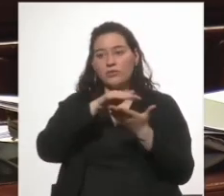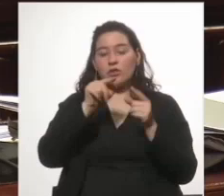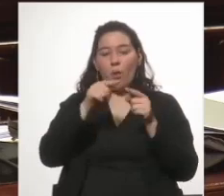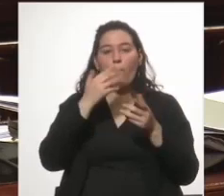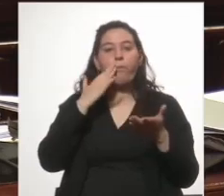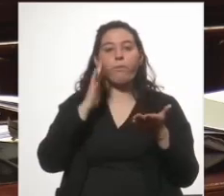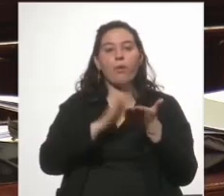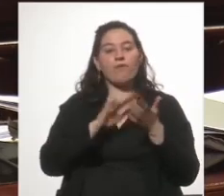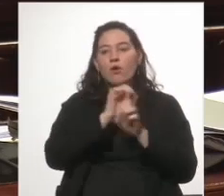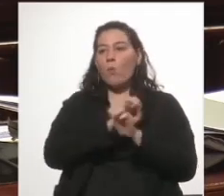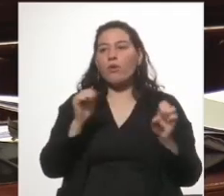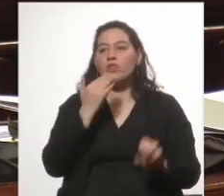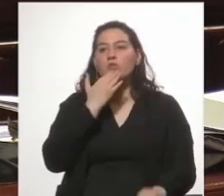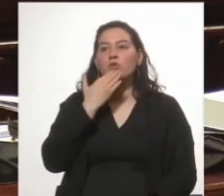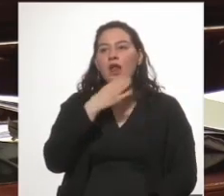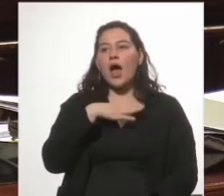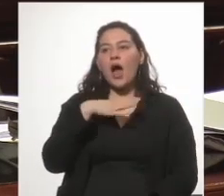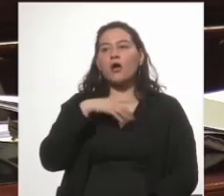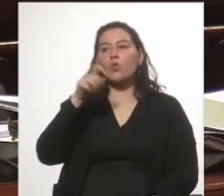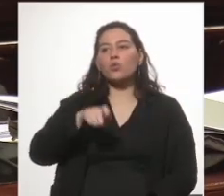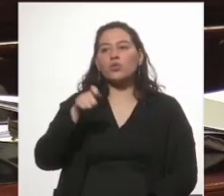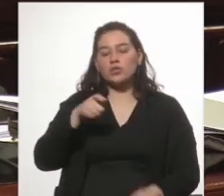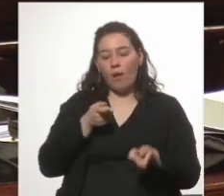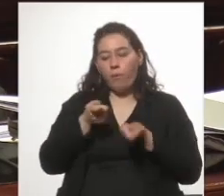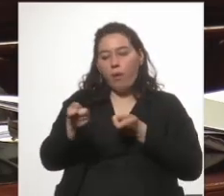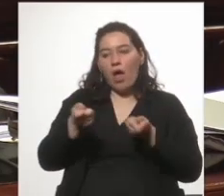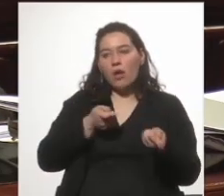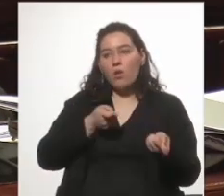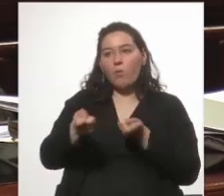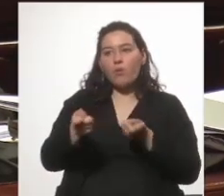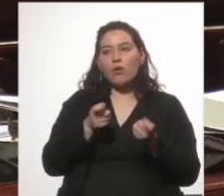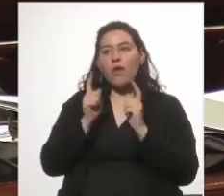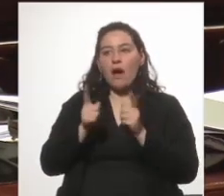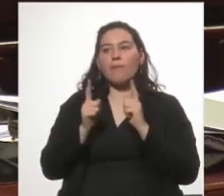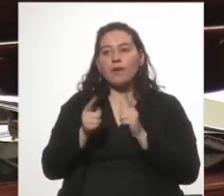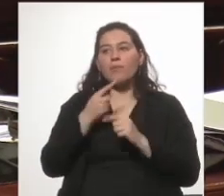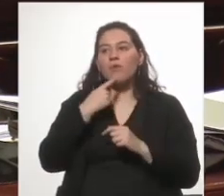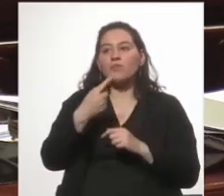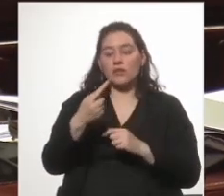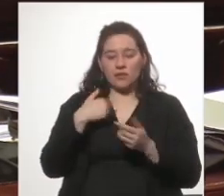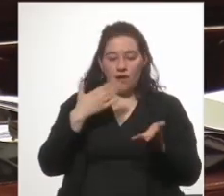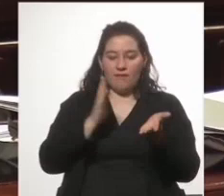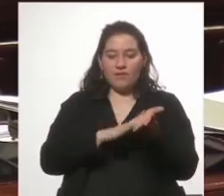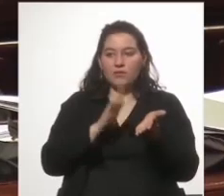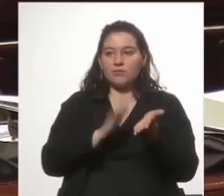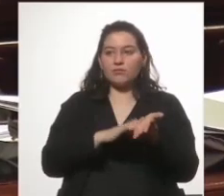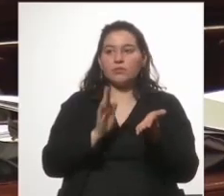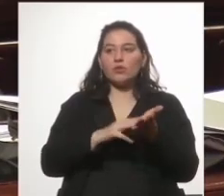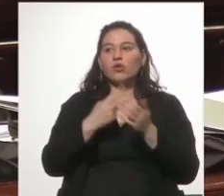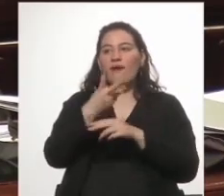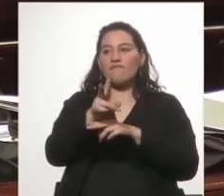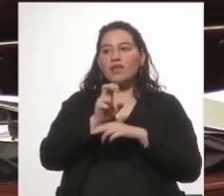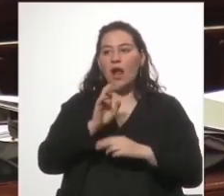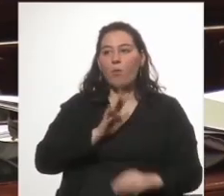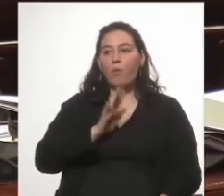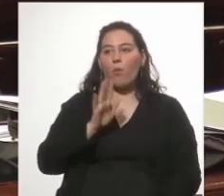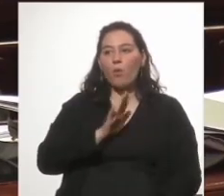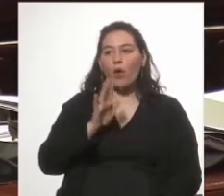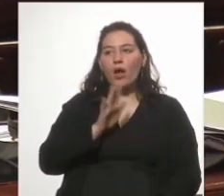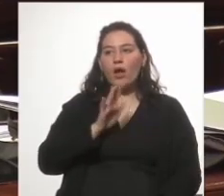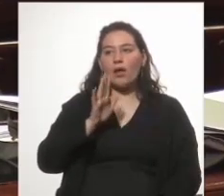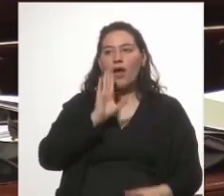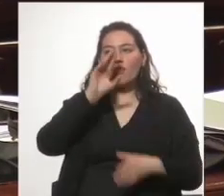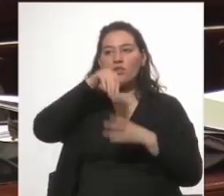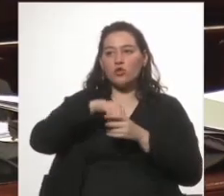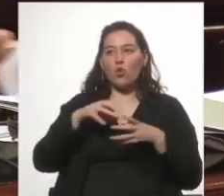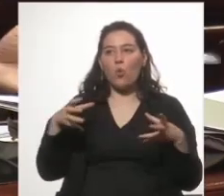prueba incuestionable de la existencia de una justicia manipulada, como ya inicialmente lo puso en evidencia una fiscal que es público y notorio no integra el